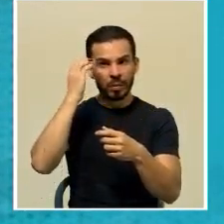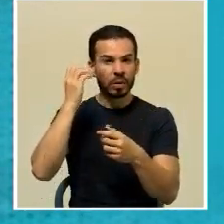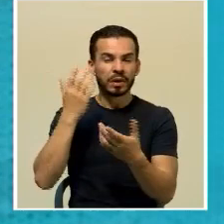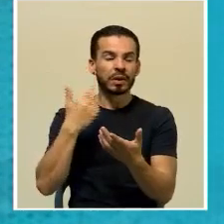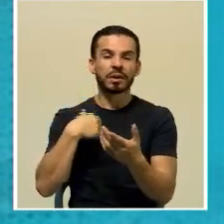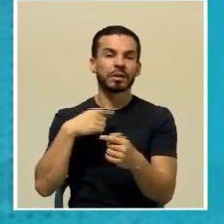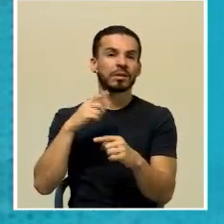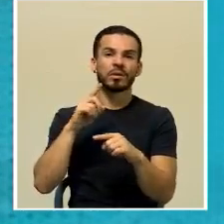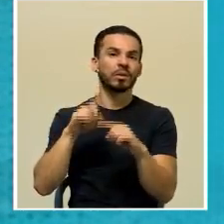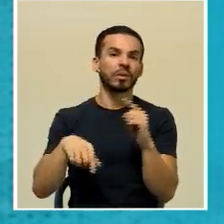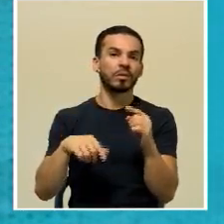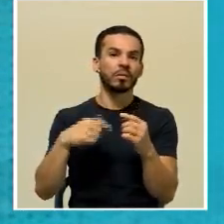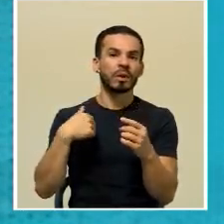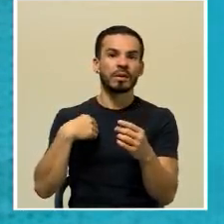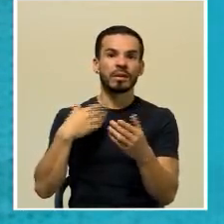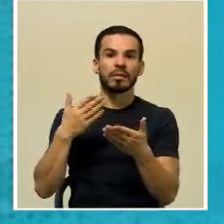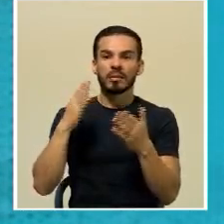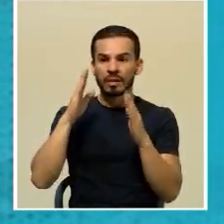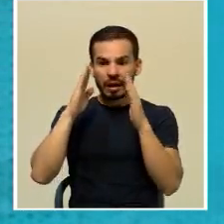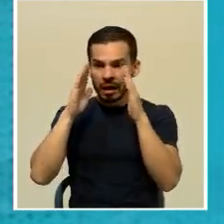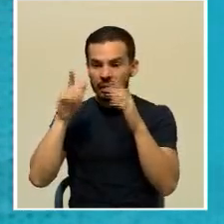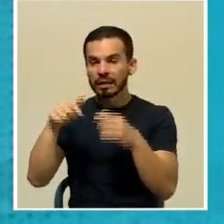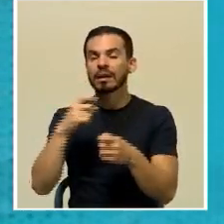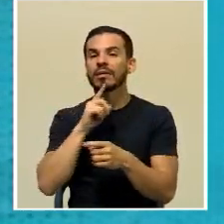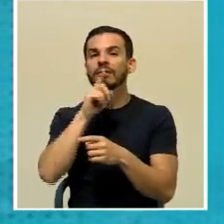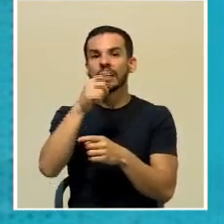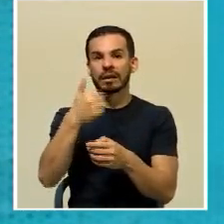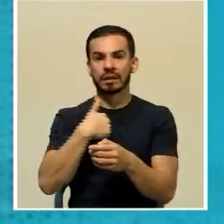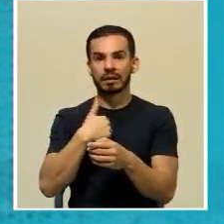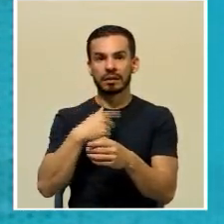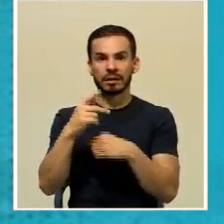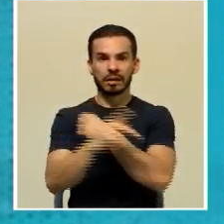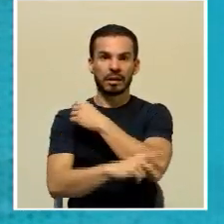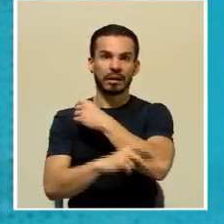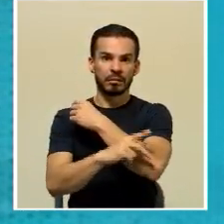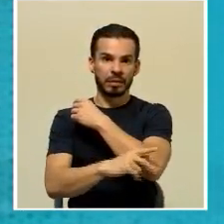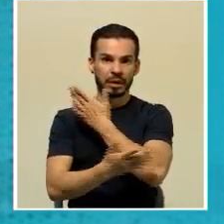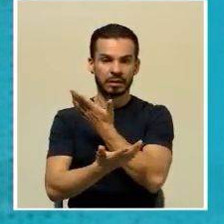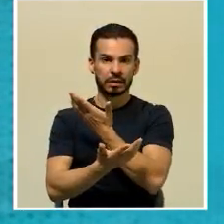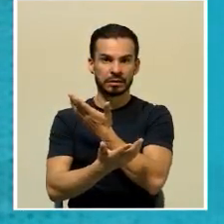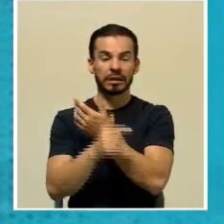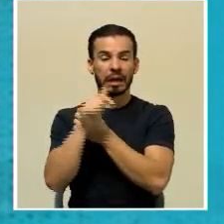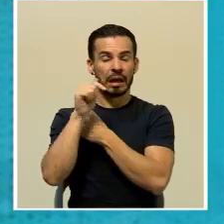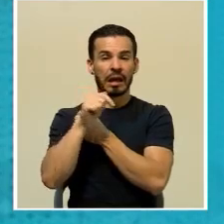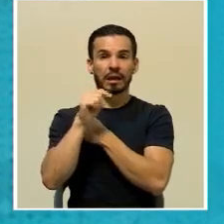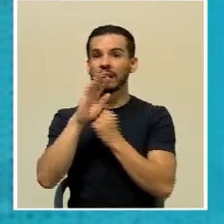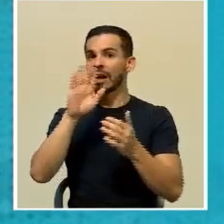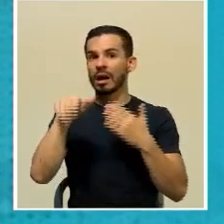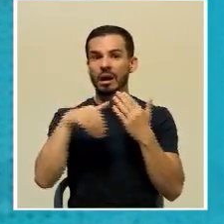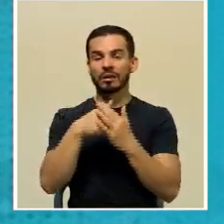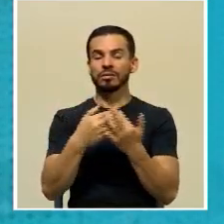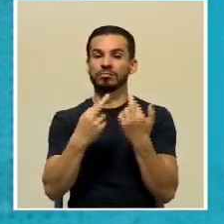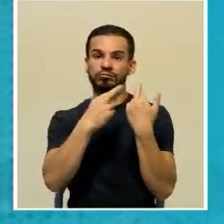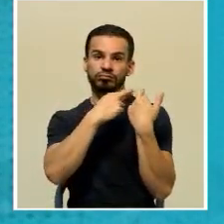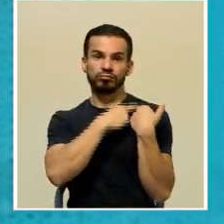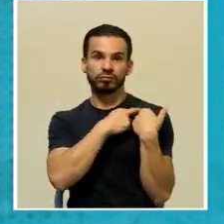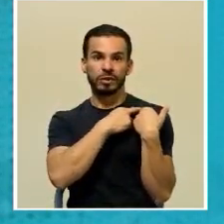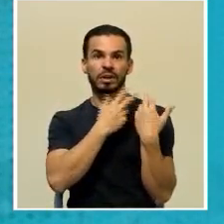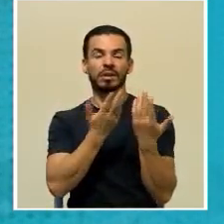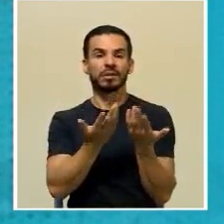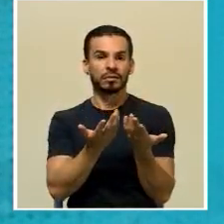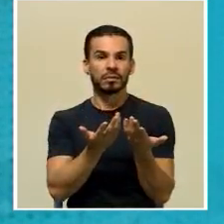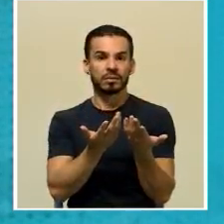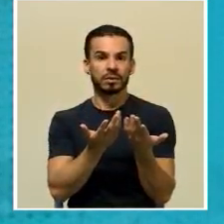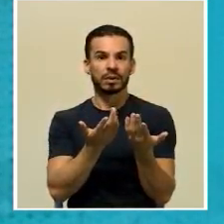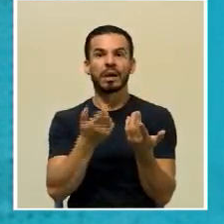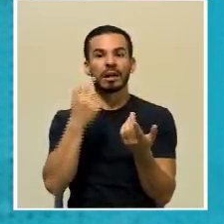tampoco podemos dejar de entender la realidad que tiene el país, ¿verdad? Y aquí a todos nos toca una cuota